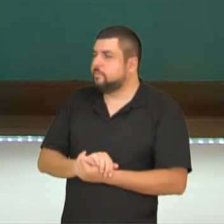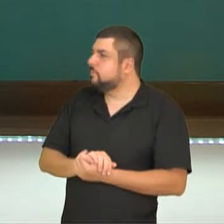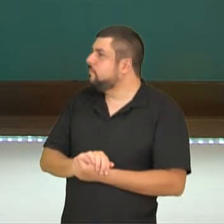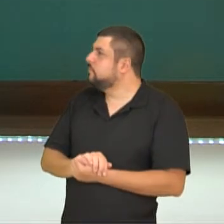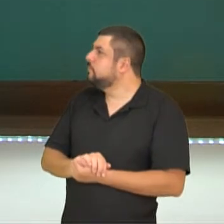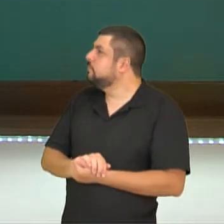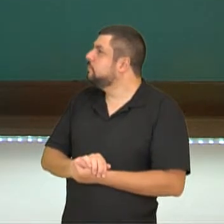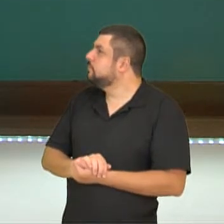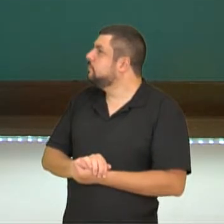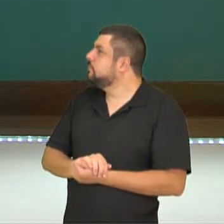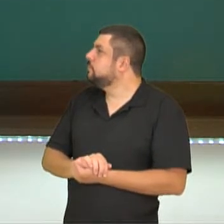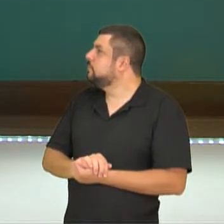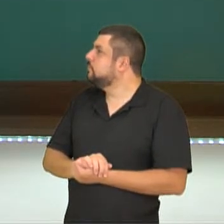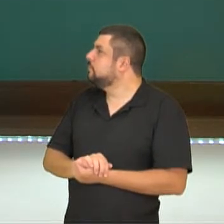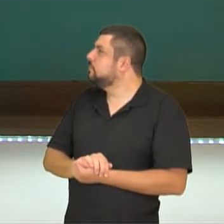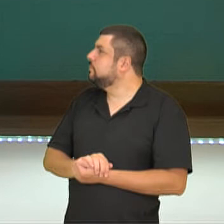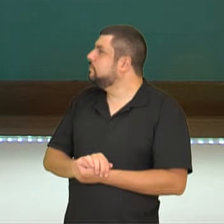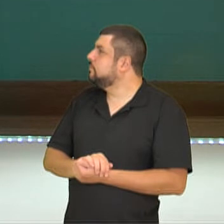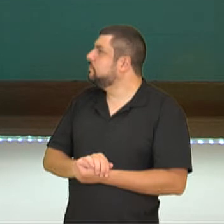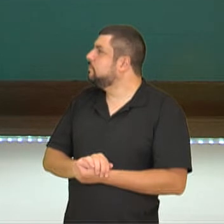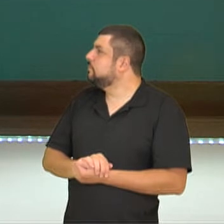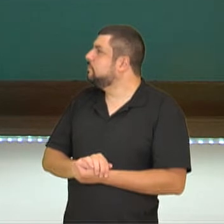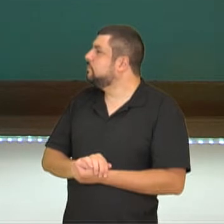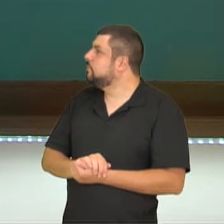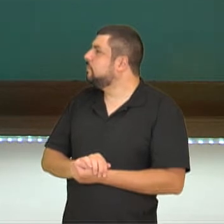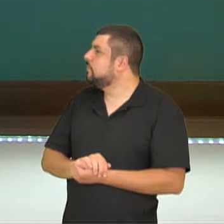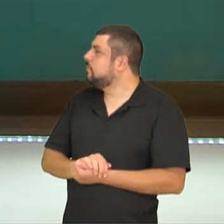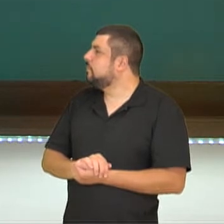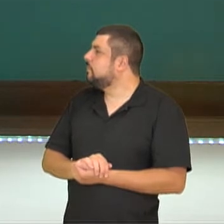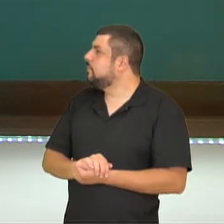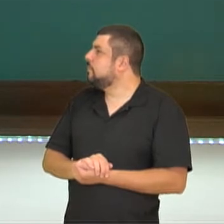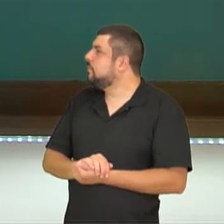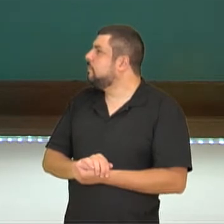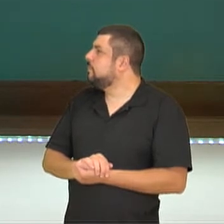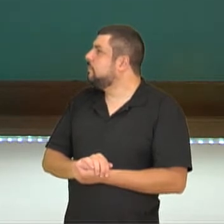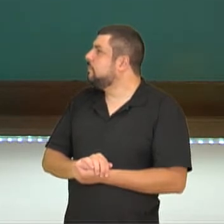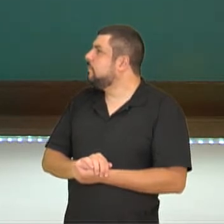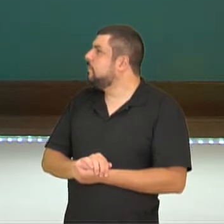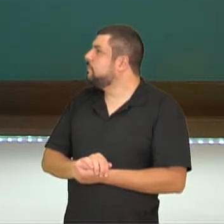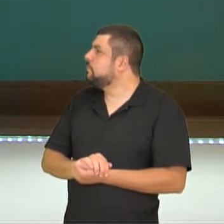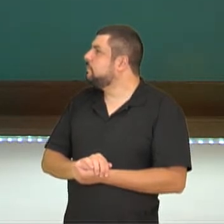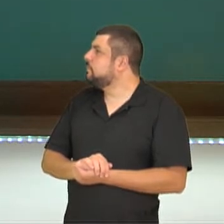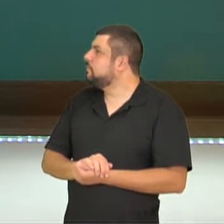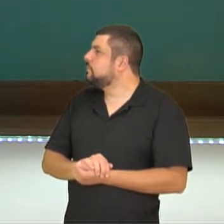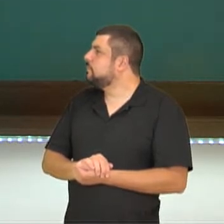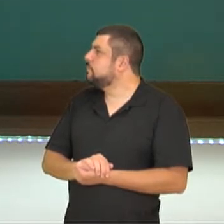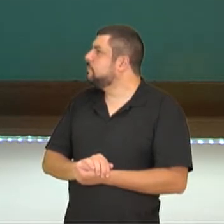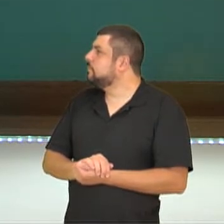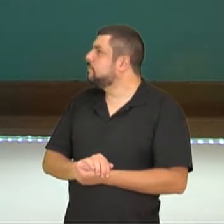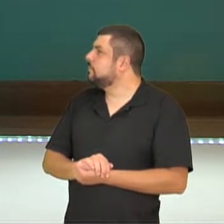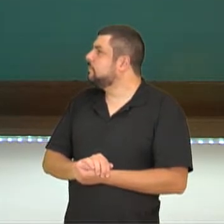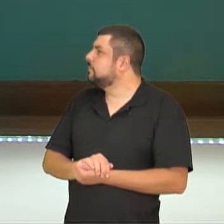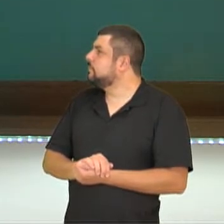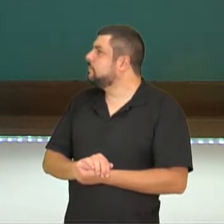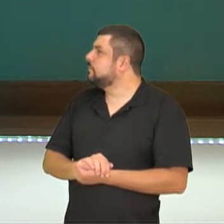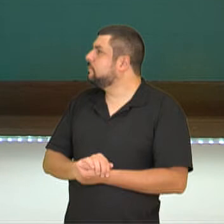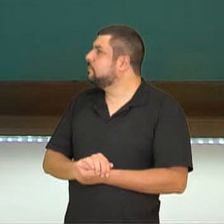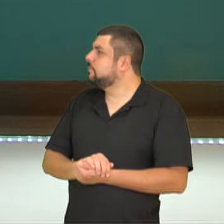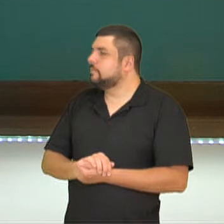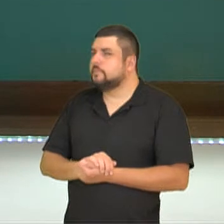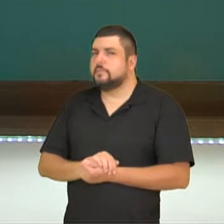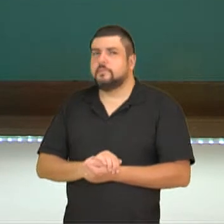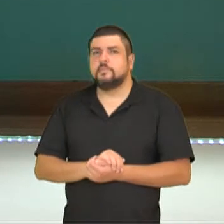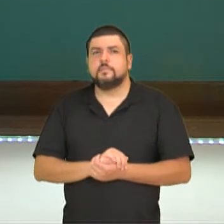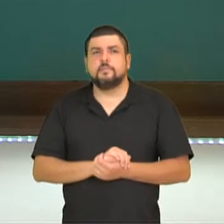vosotras, iais, vosotros, ian, ellos, ellas y ustedes.